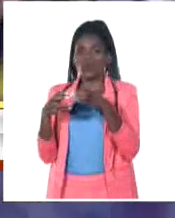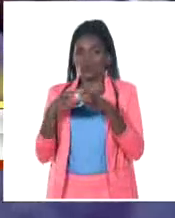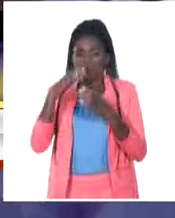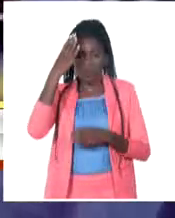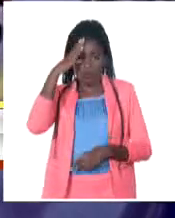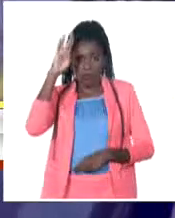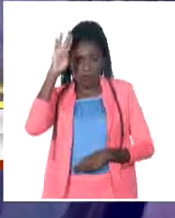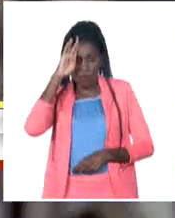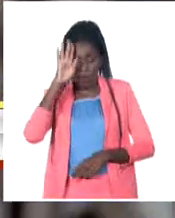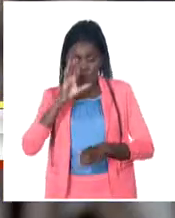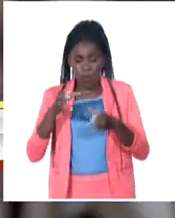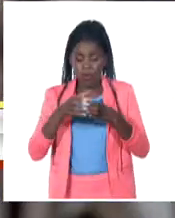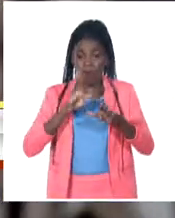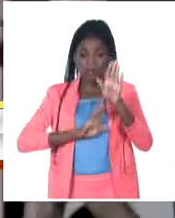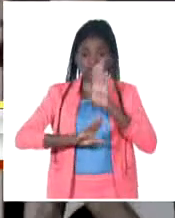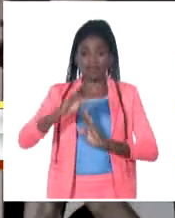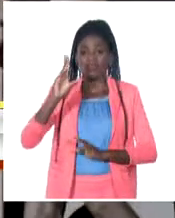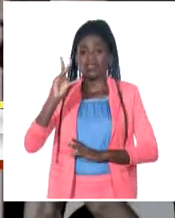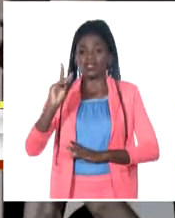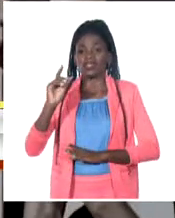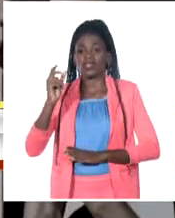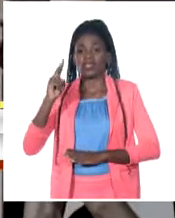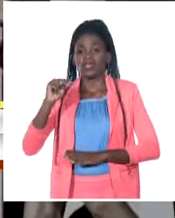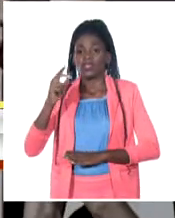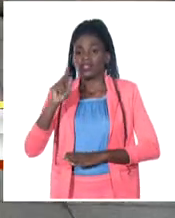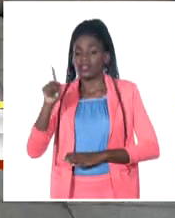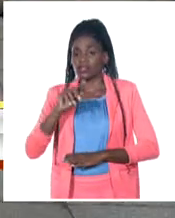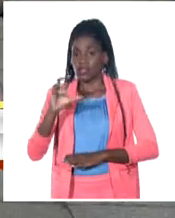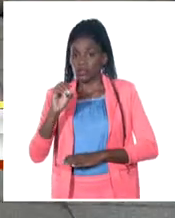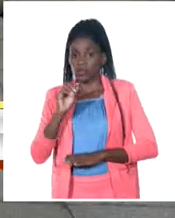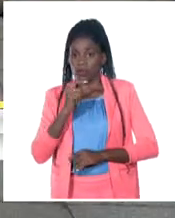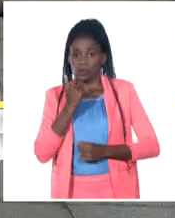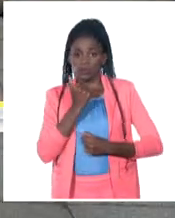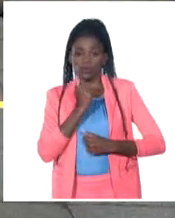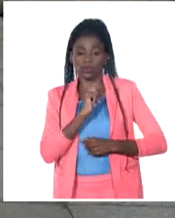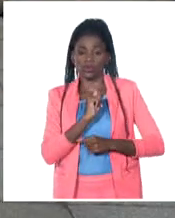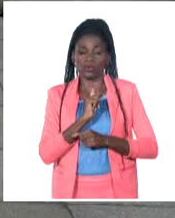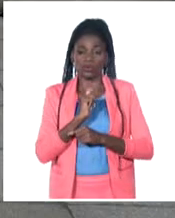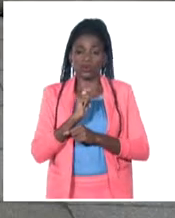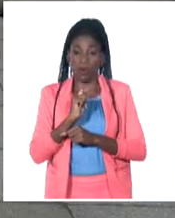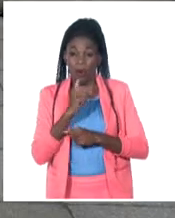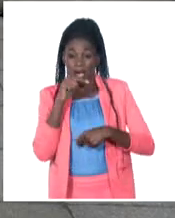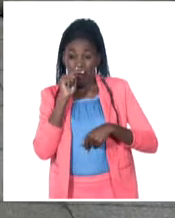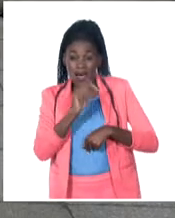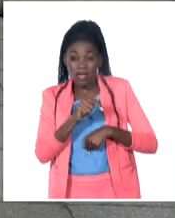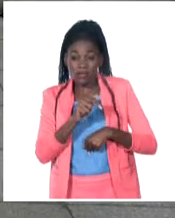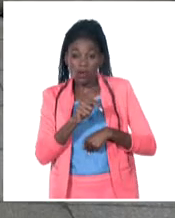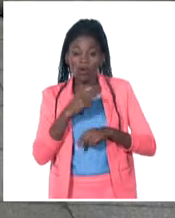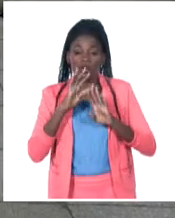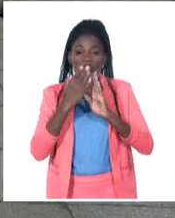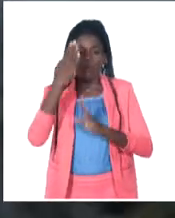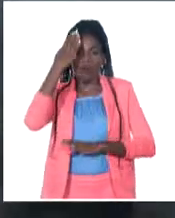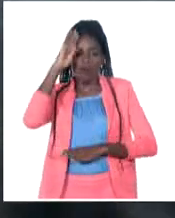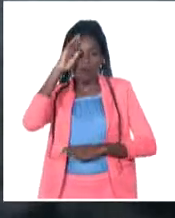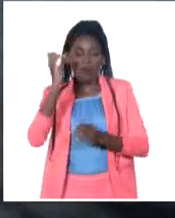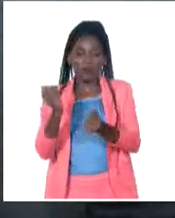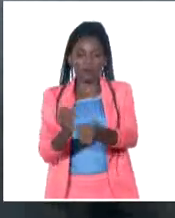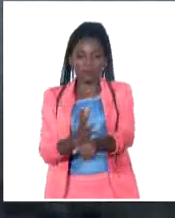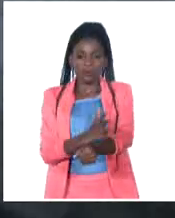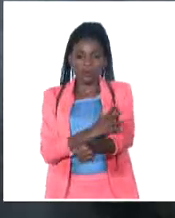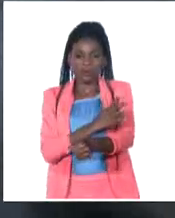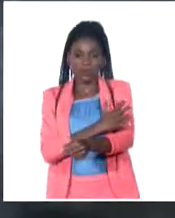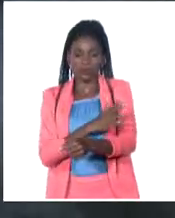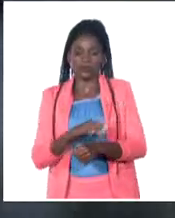agrupación que defiende el danzón, la contradanza y las danzas como ritmos autóctonos llenos de cubanía y emoción.